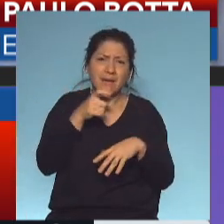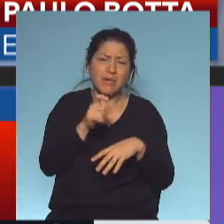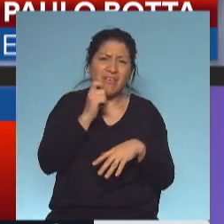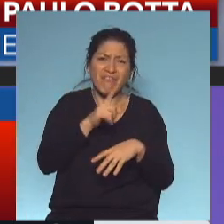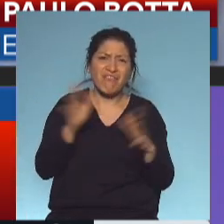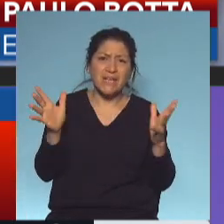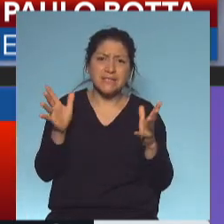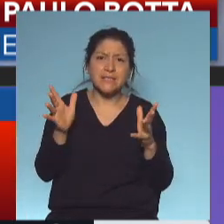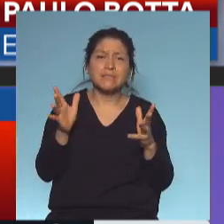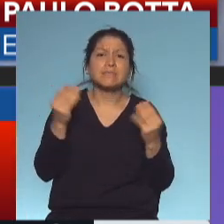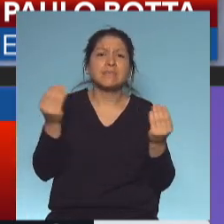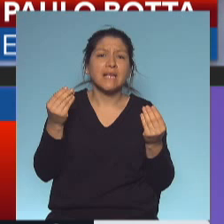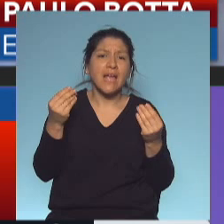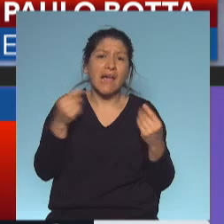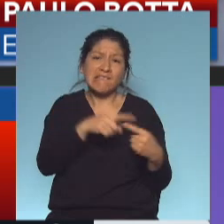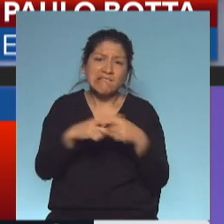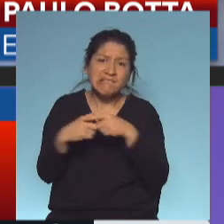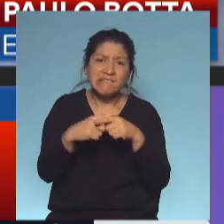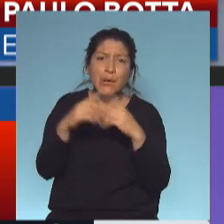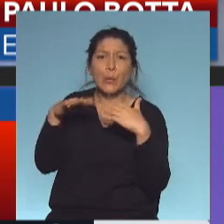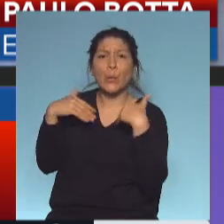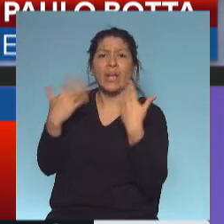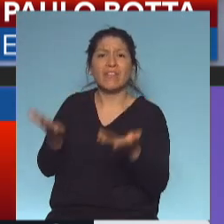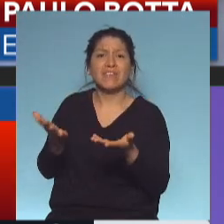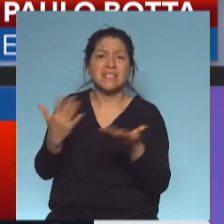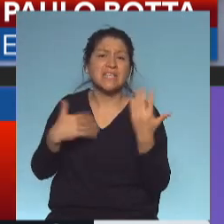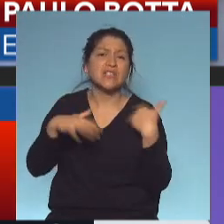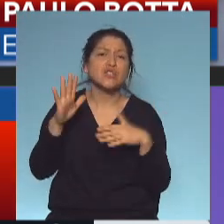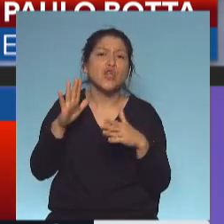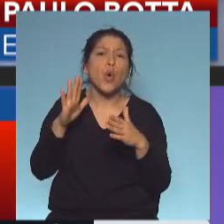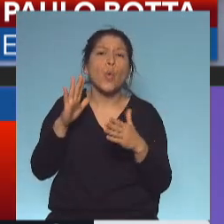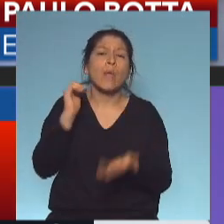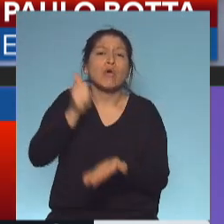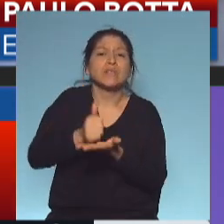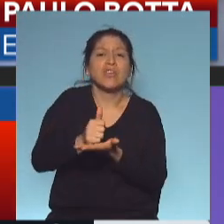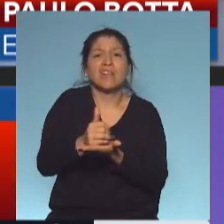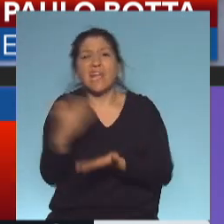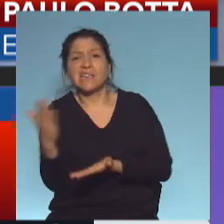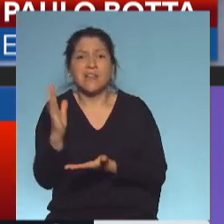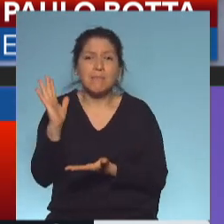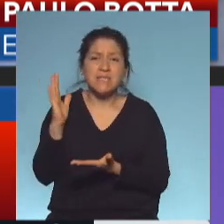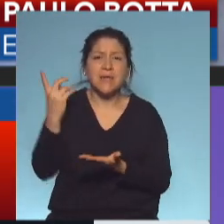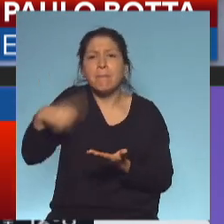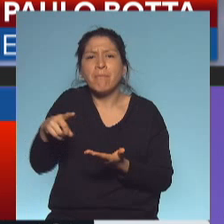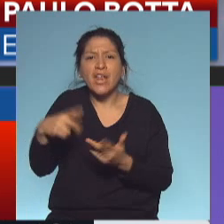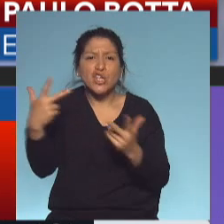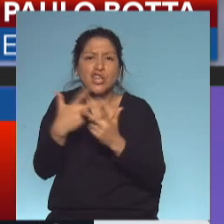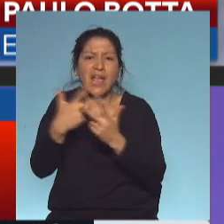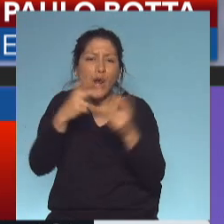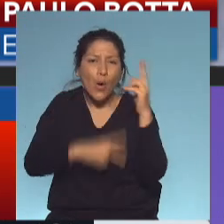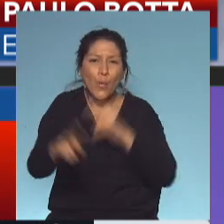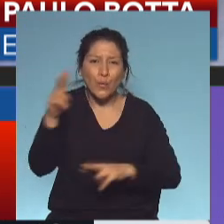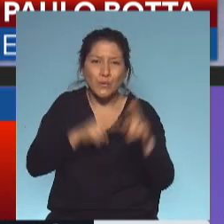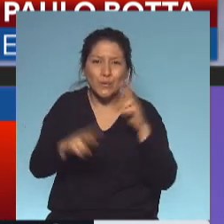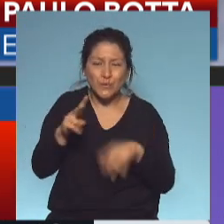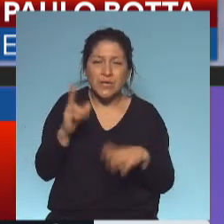simple. Siempre un conflicto termina beneficiando a las posiciones más extremistas y menos dispuestas al diálogo en cualquiera de las partes.